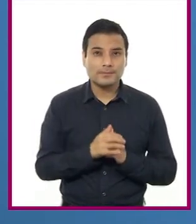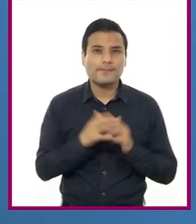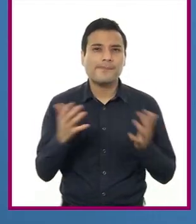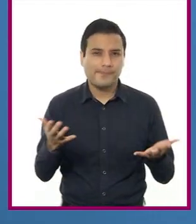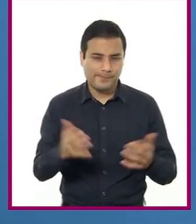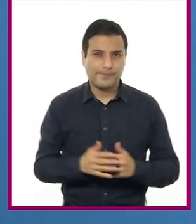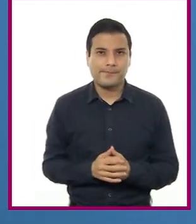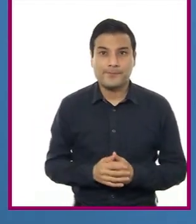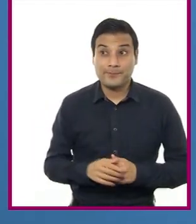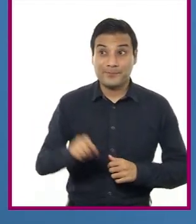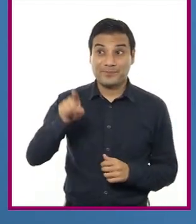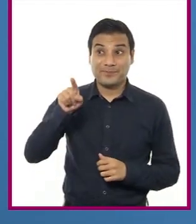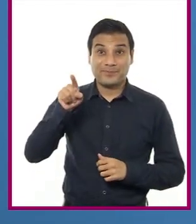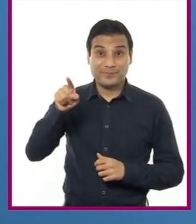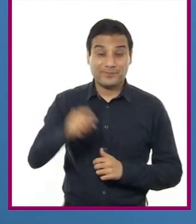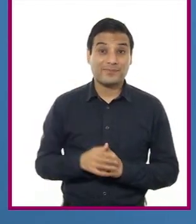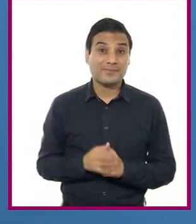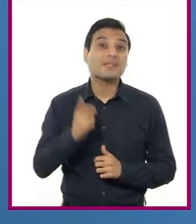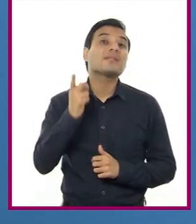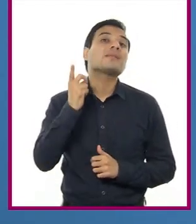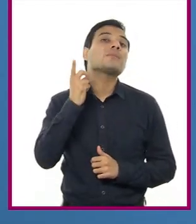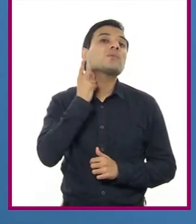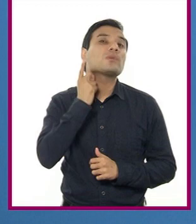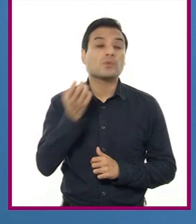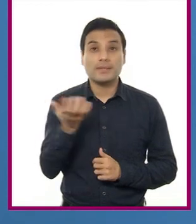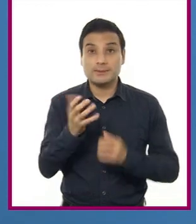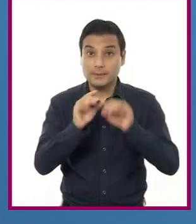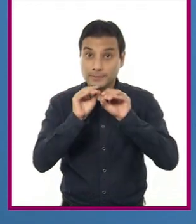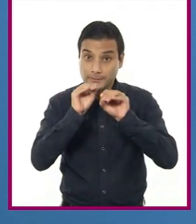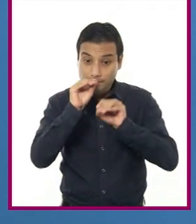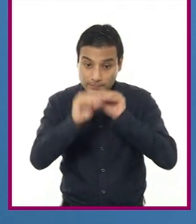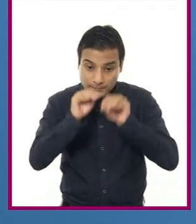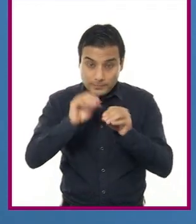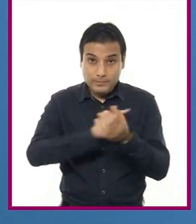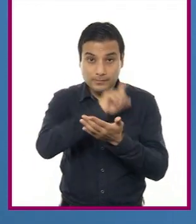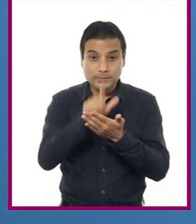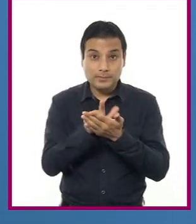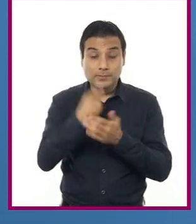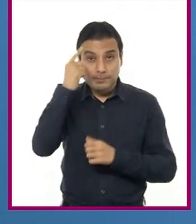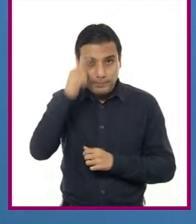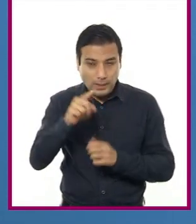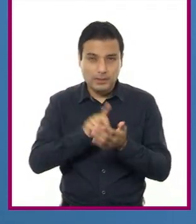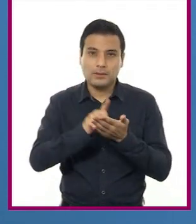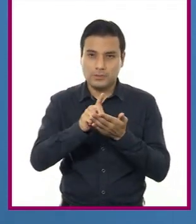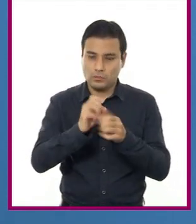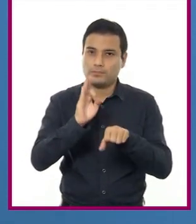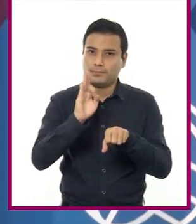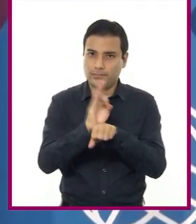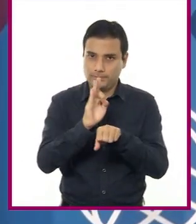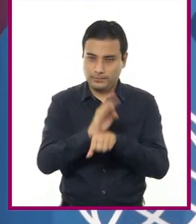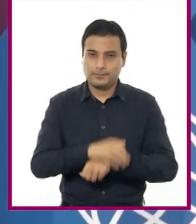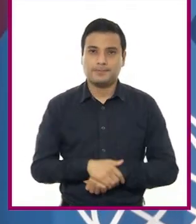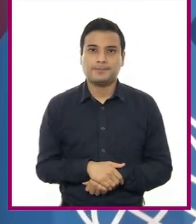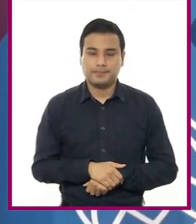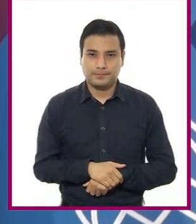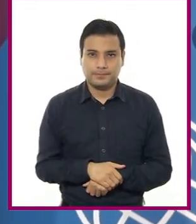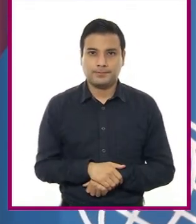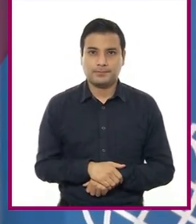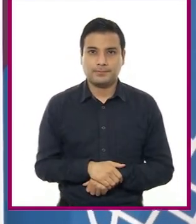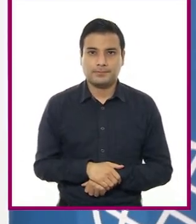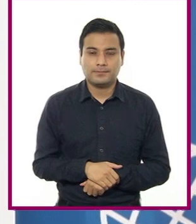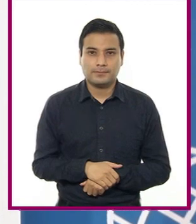legislativo el que elabora las leyes con el fin de garantizar los derechos de la ciudadanía.